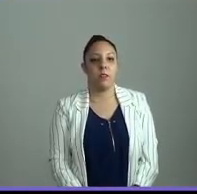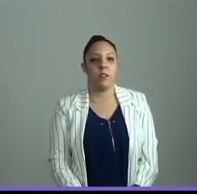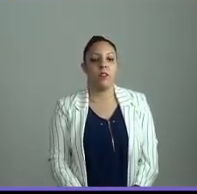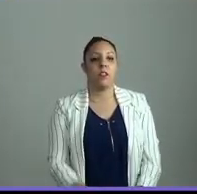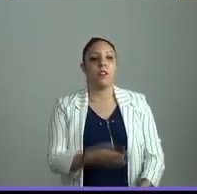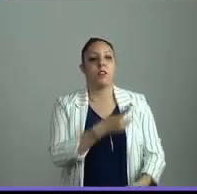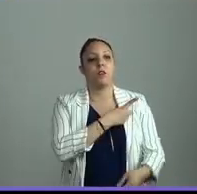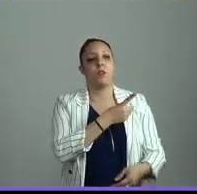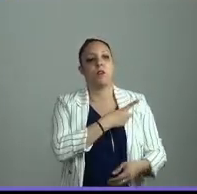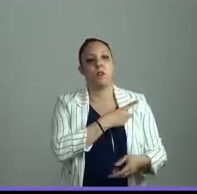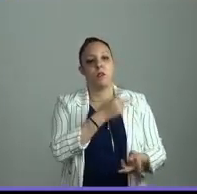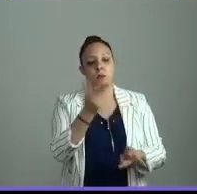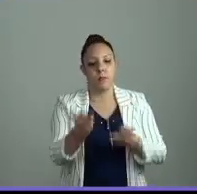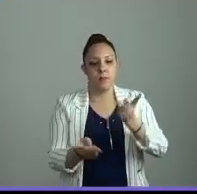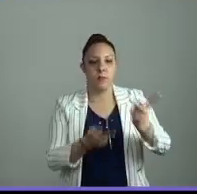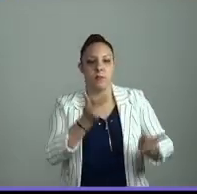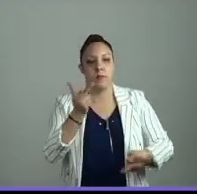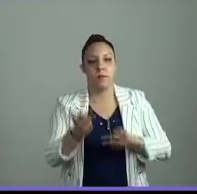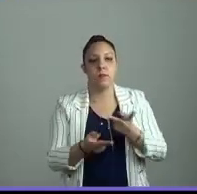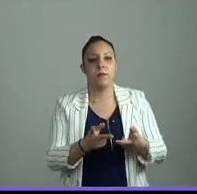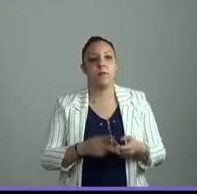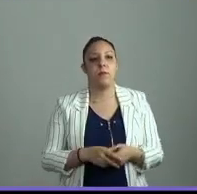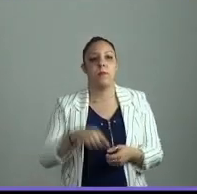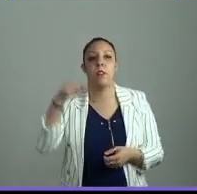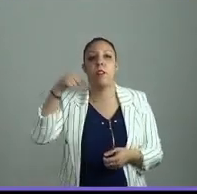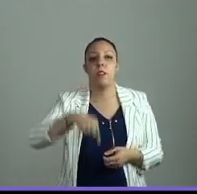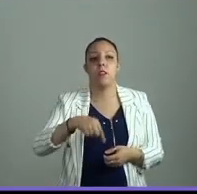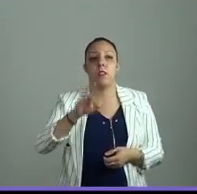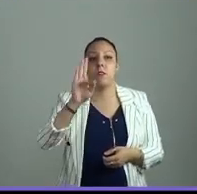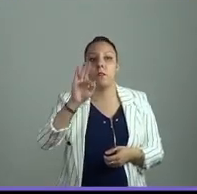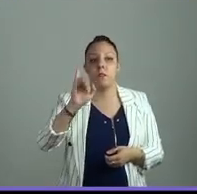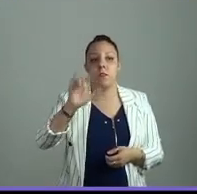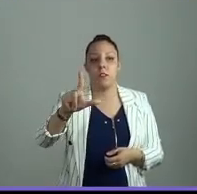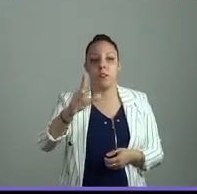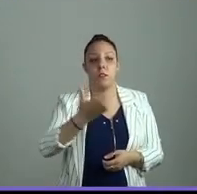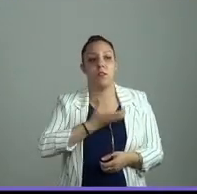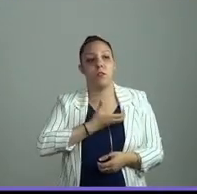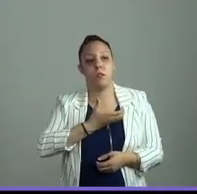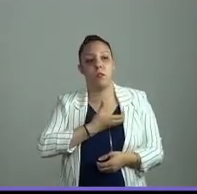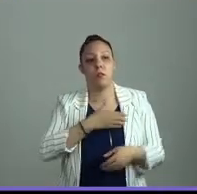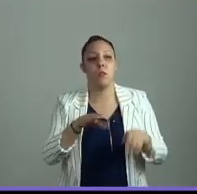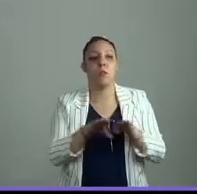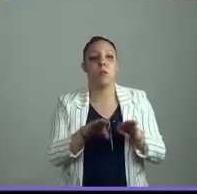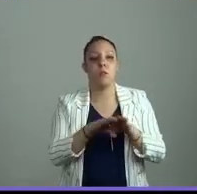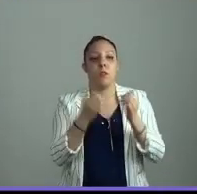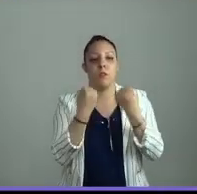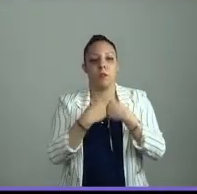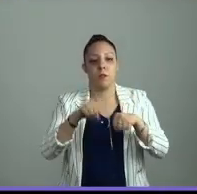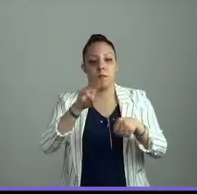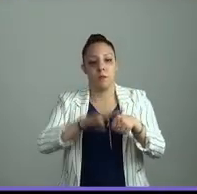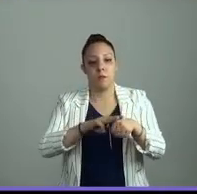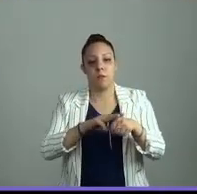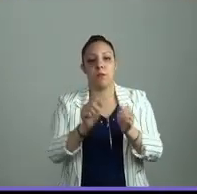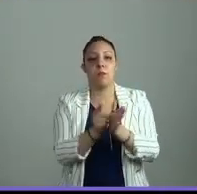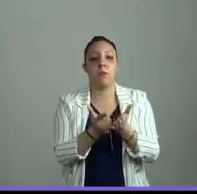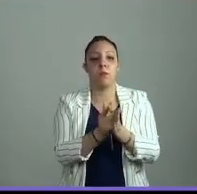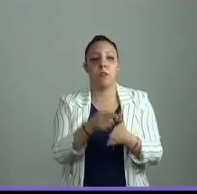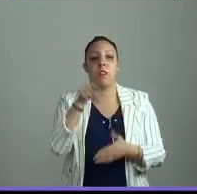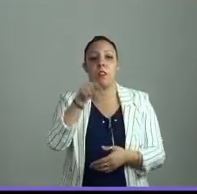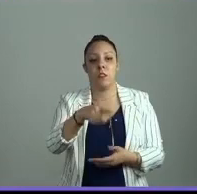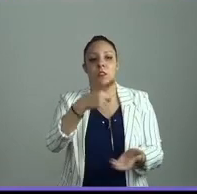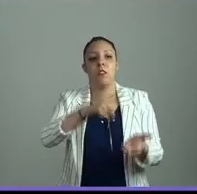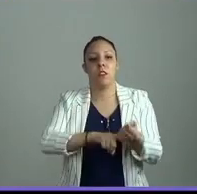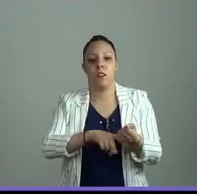estado aquí presentando el libro a la feria del zócalo a ecosistema de libre independiente el libro está para descarga y estará accesible para